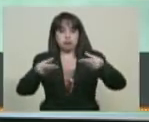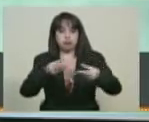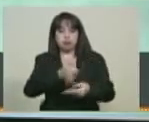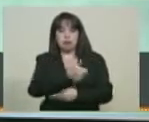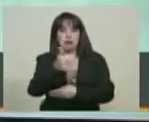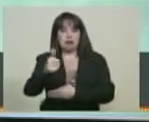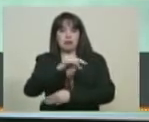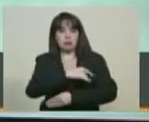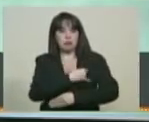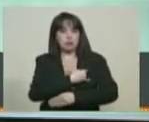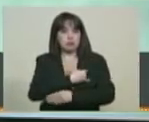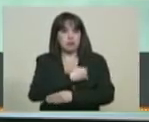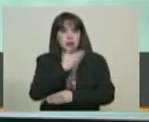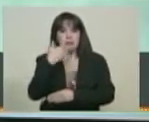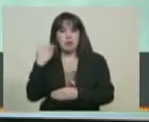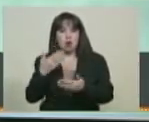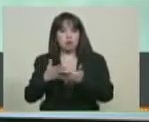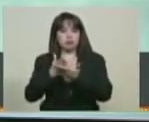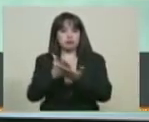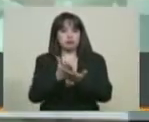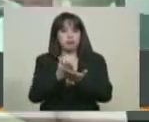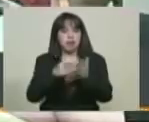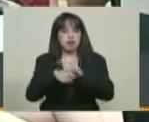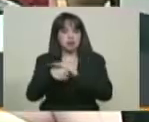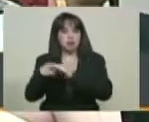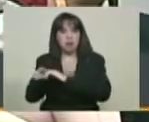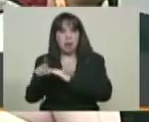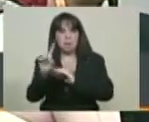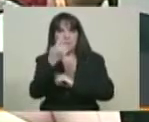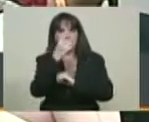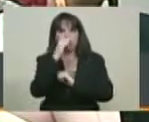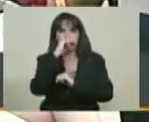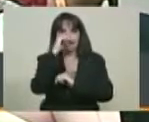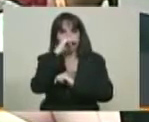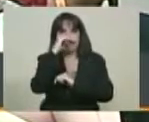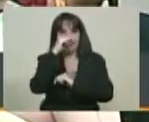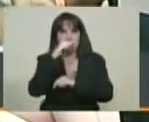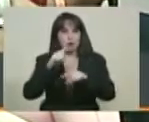la juventud venezolana entre a estudiar las prioridades.